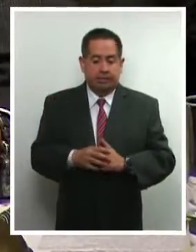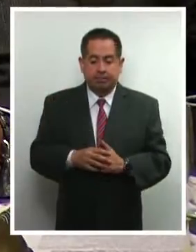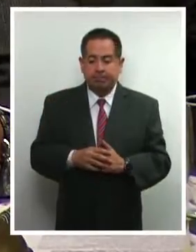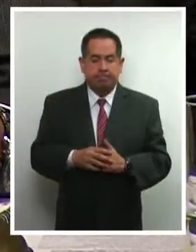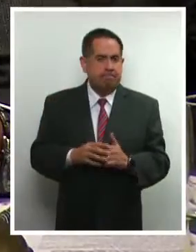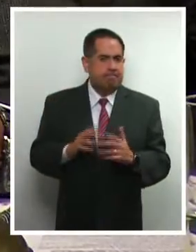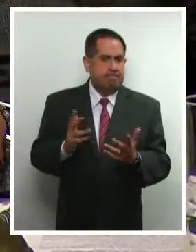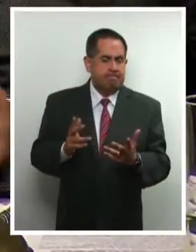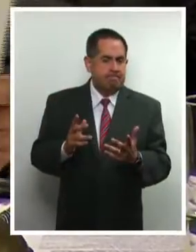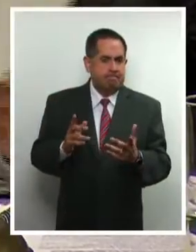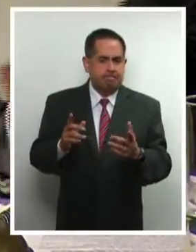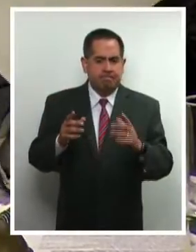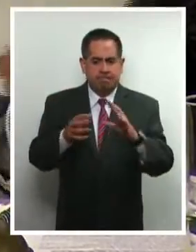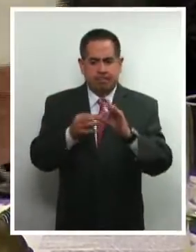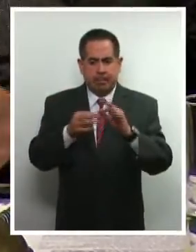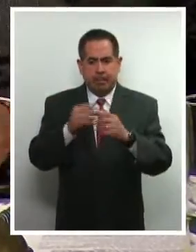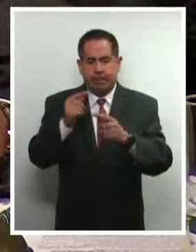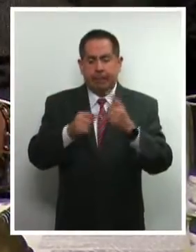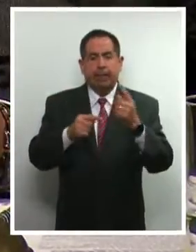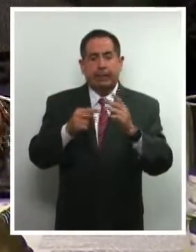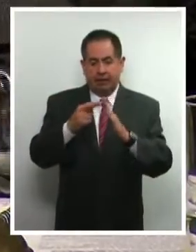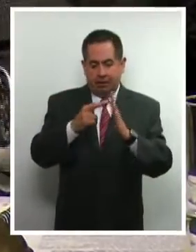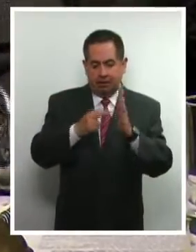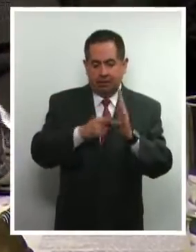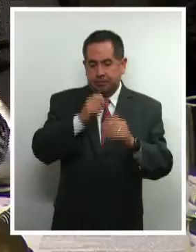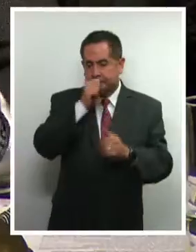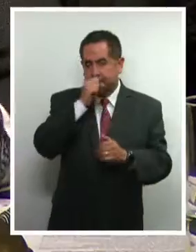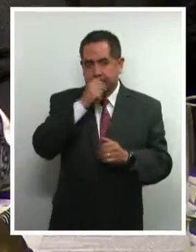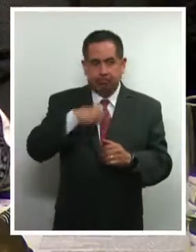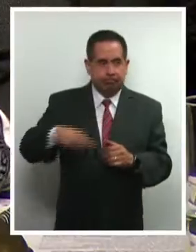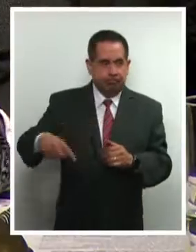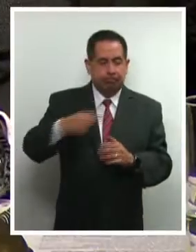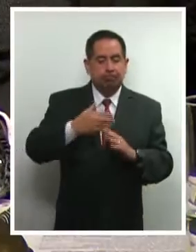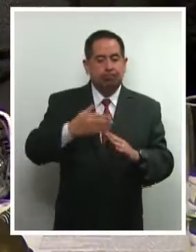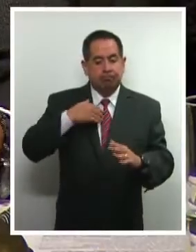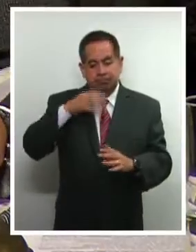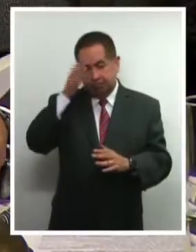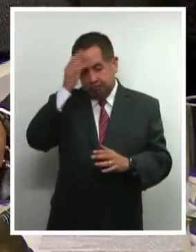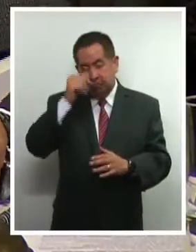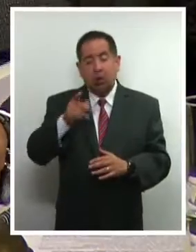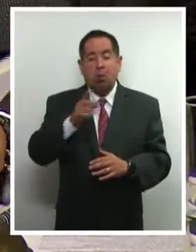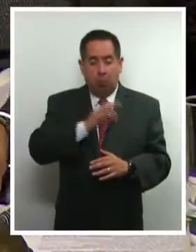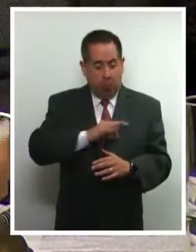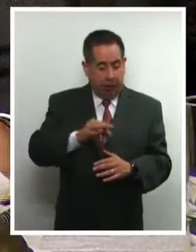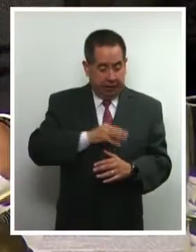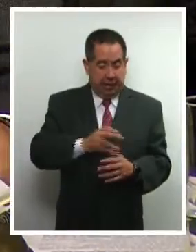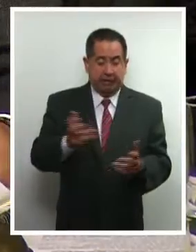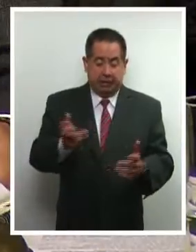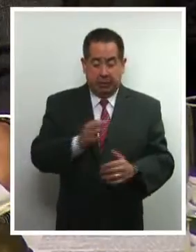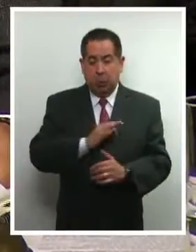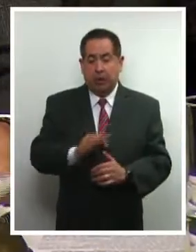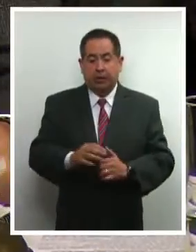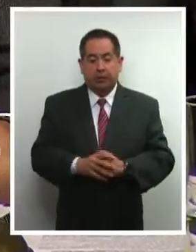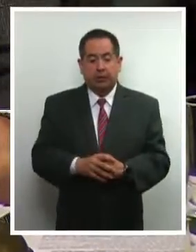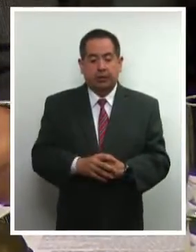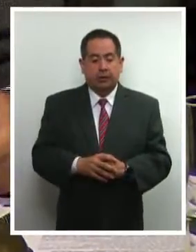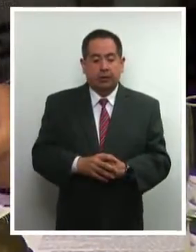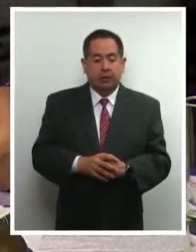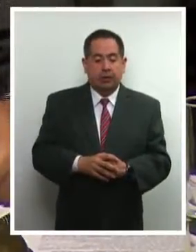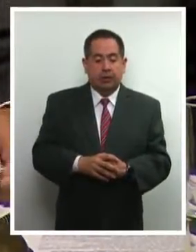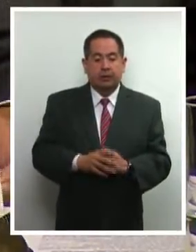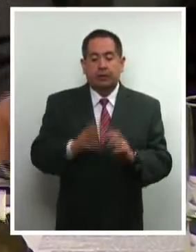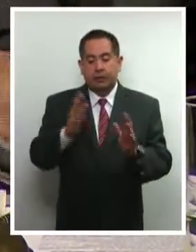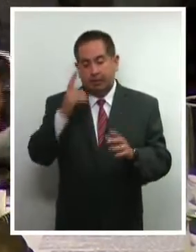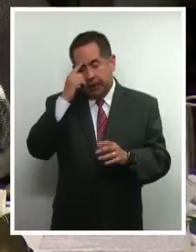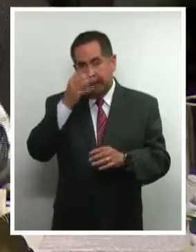que conforme a los lineamientos que hemos aprobado pueden realizarse. Esto